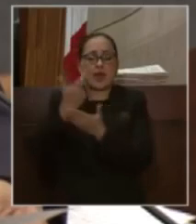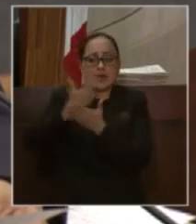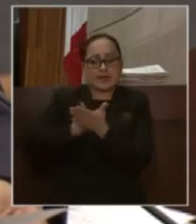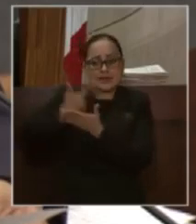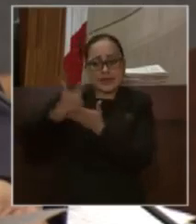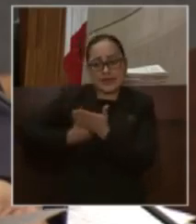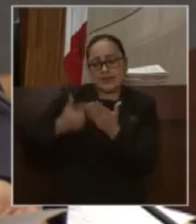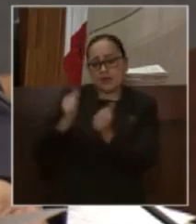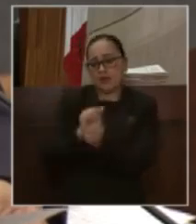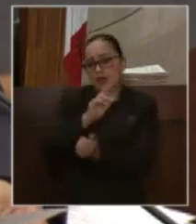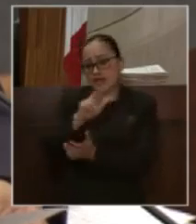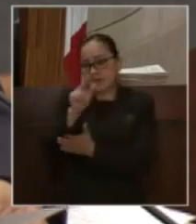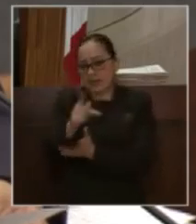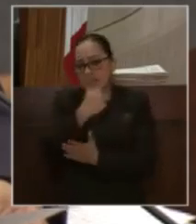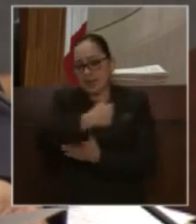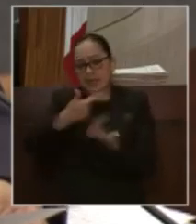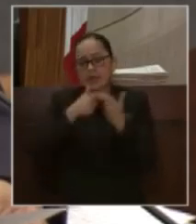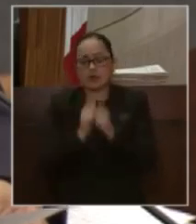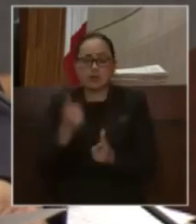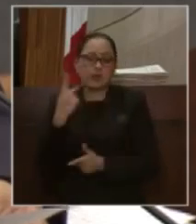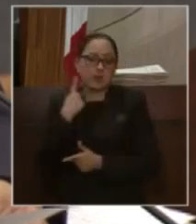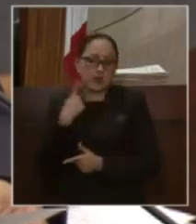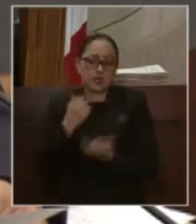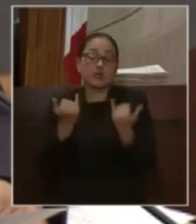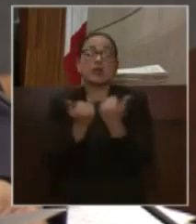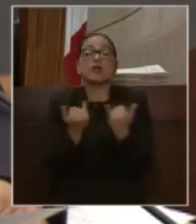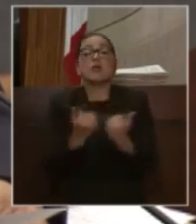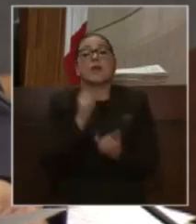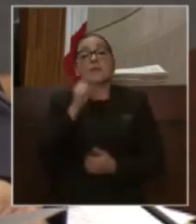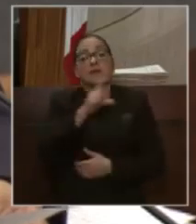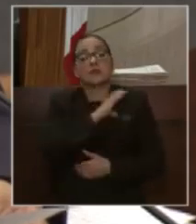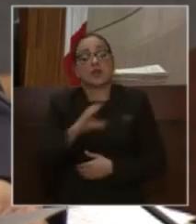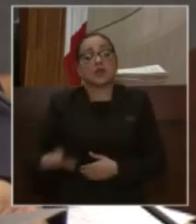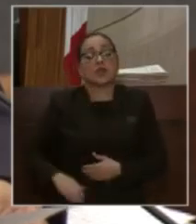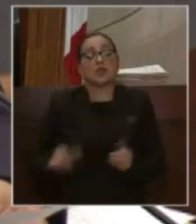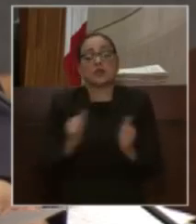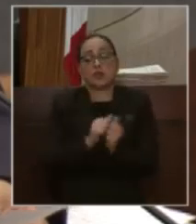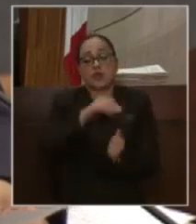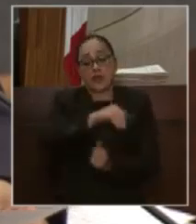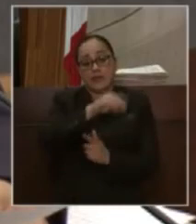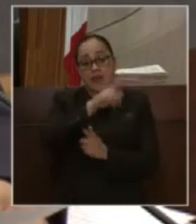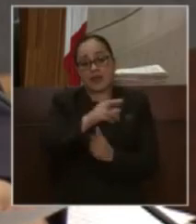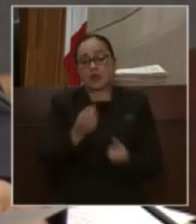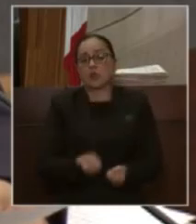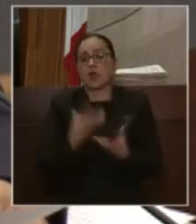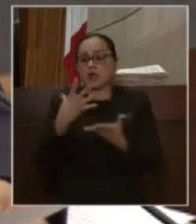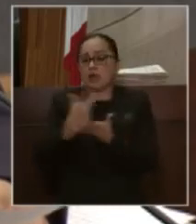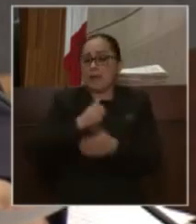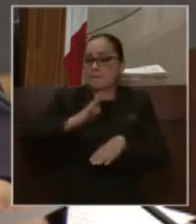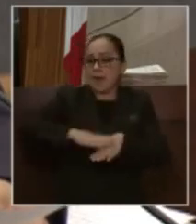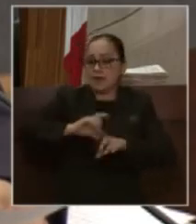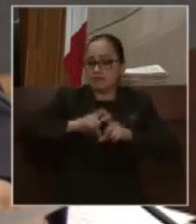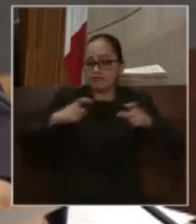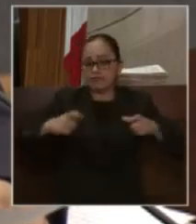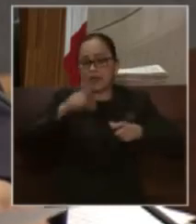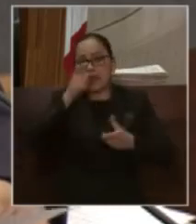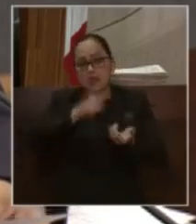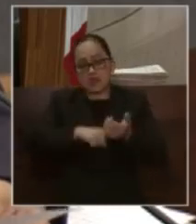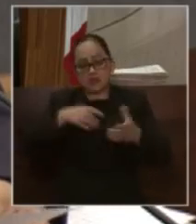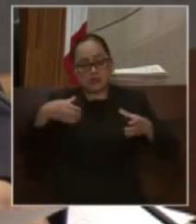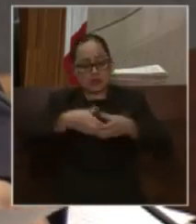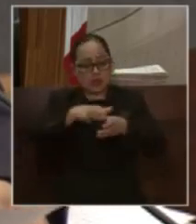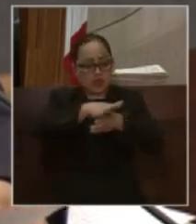candidaturas plurinominales registradas por cada partido político, así como las candidaturas de mayoría relativa con mayor porcentaje de votos para su partido en el distrito